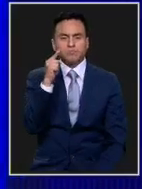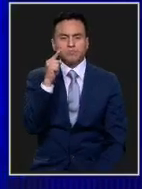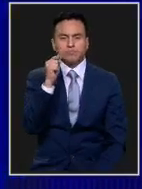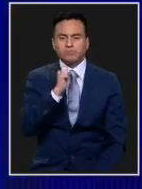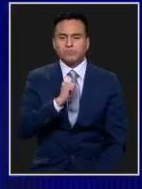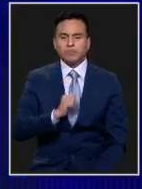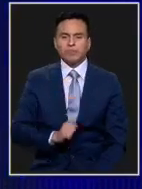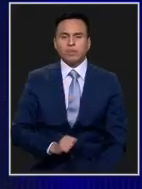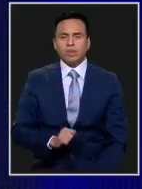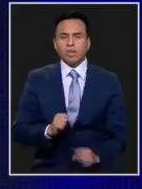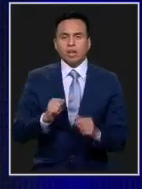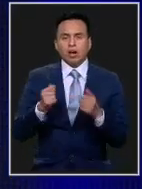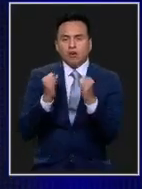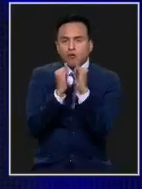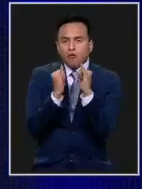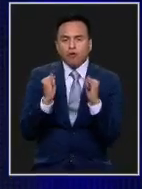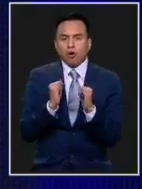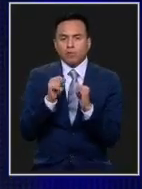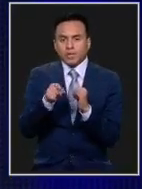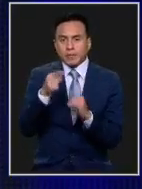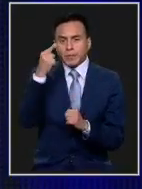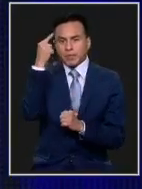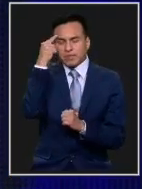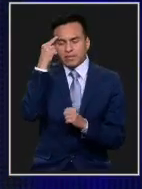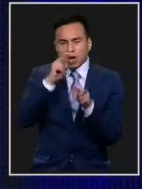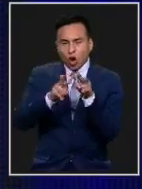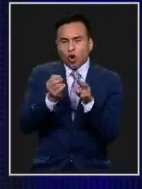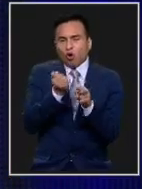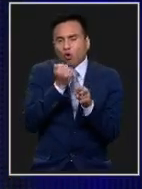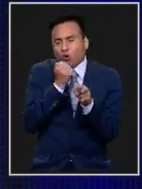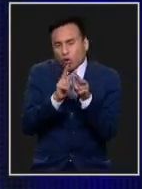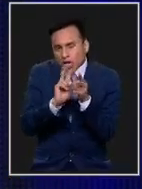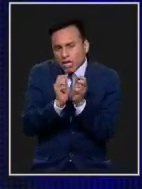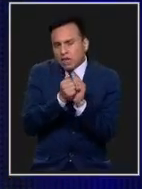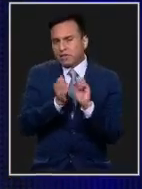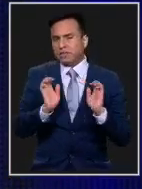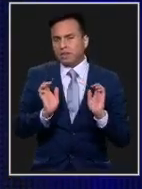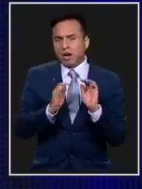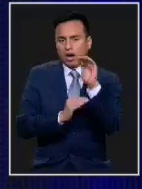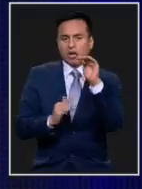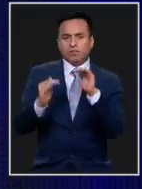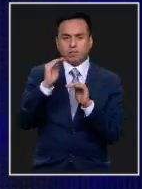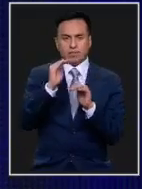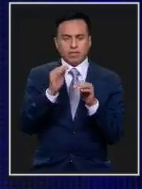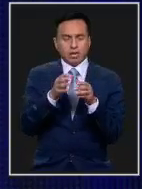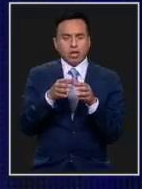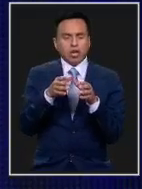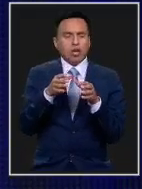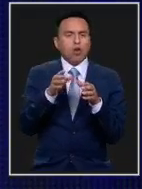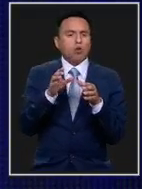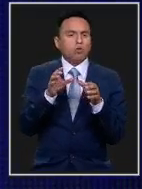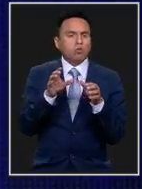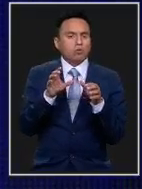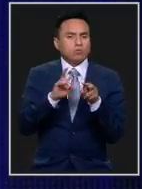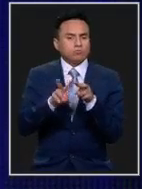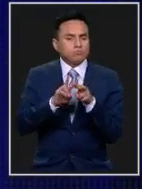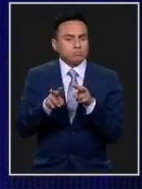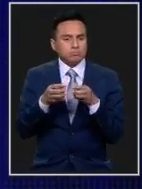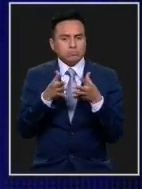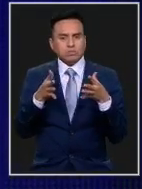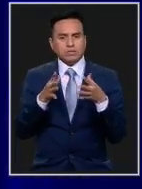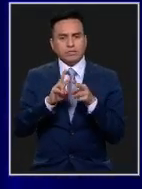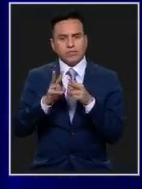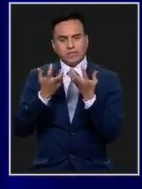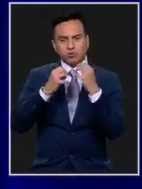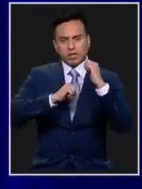hay una forma de que usted piense que es corregible todo lo que se ha hecho estamos hablando de altos niveles de concentración en la en la faena